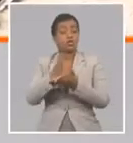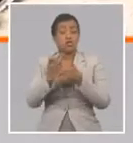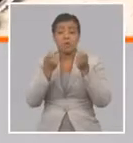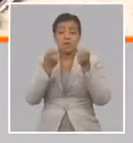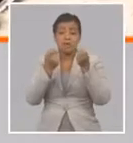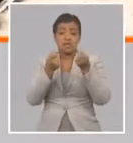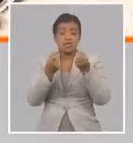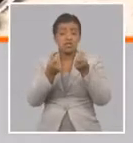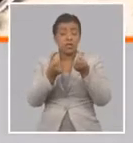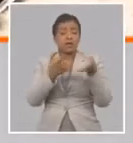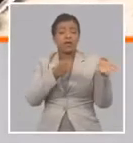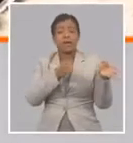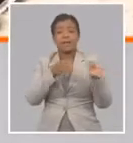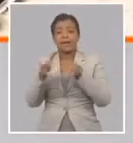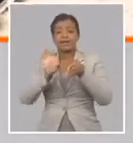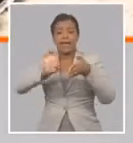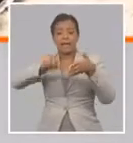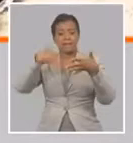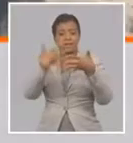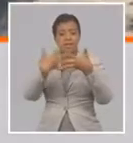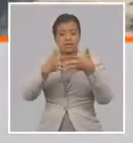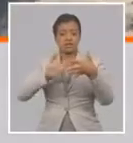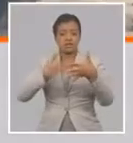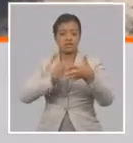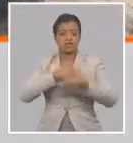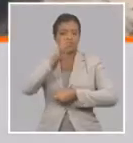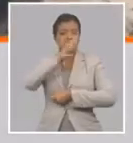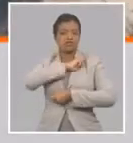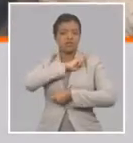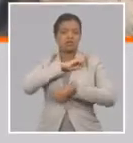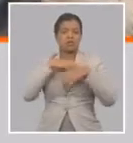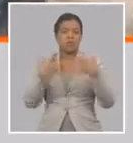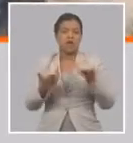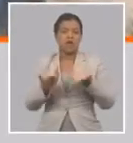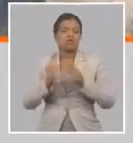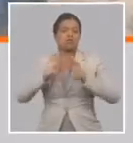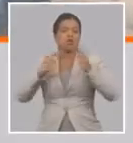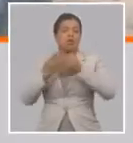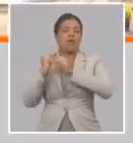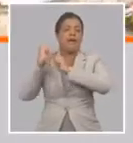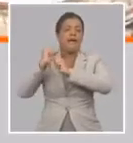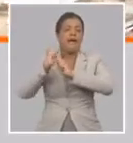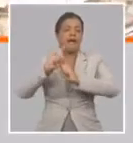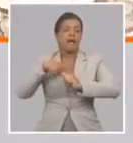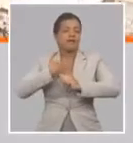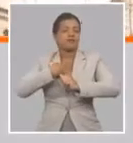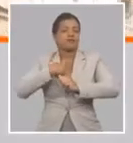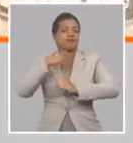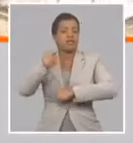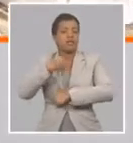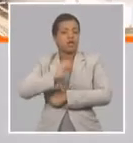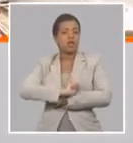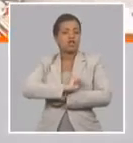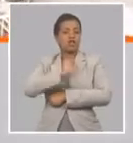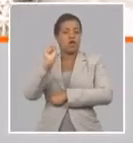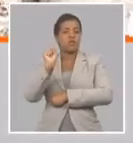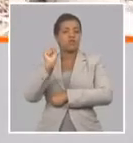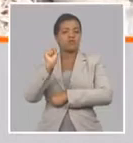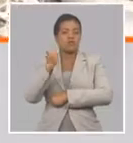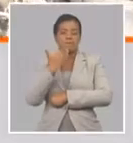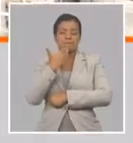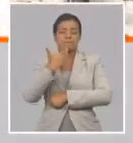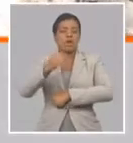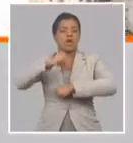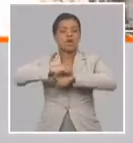por otra parte la empresa nuestra que está encargada de la manipulación de las cargas para ver si logramos seguir incrementando la capacidad nuestra infraestructura